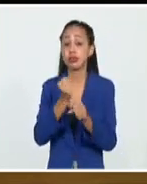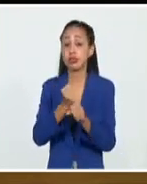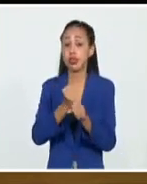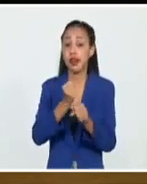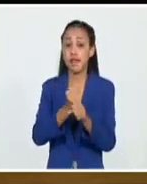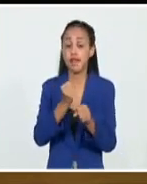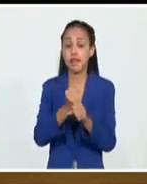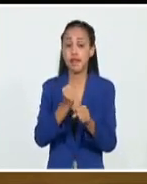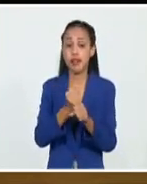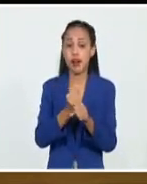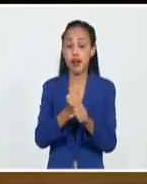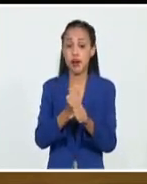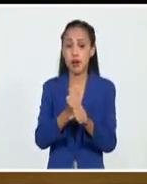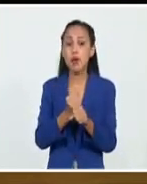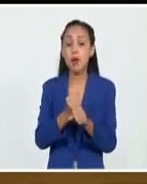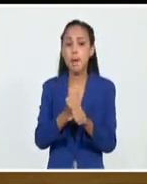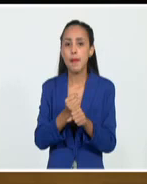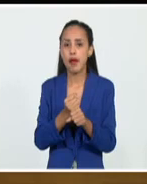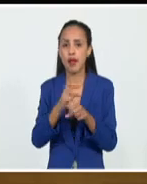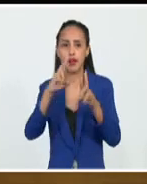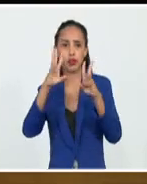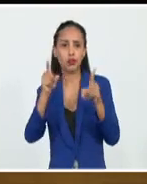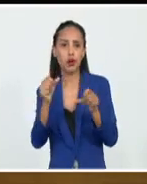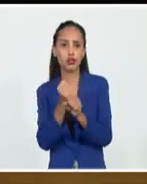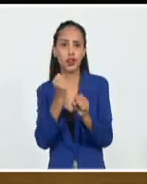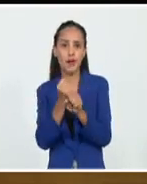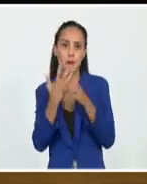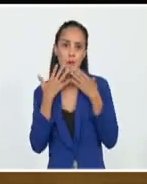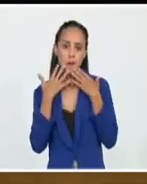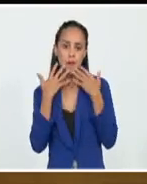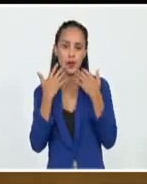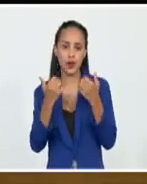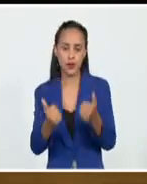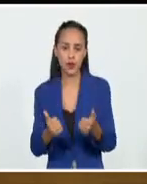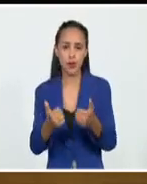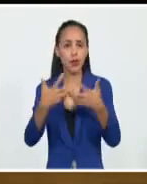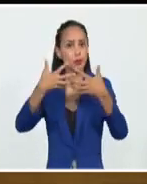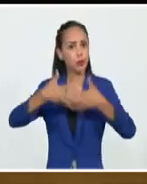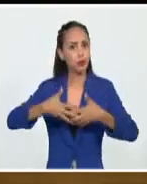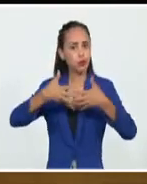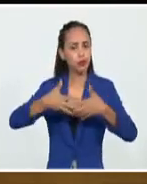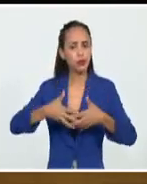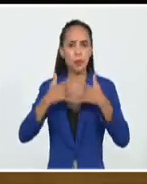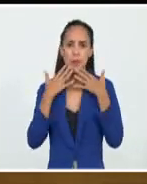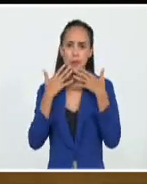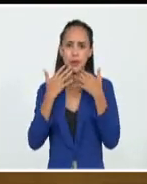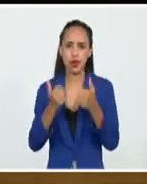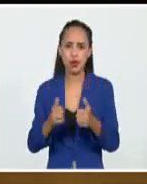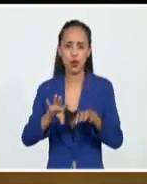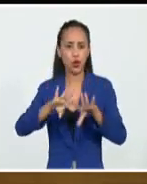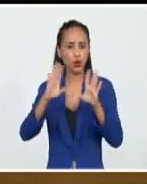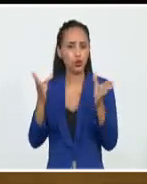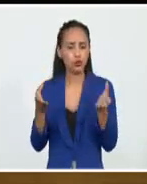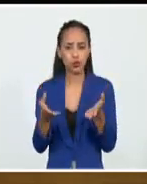el incremento de la eficiencia, eficacia y la productividad en todas las esferas.